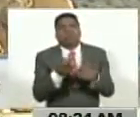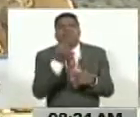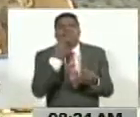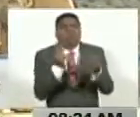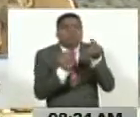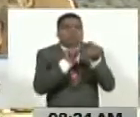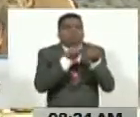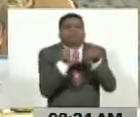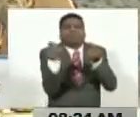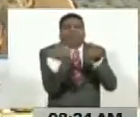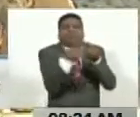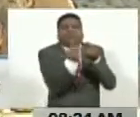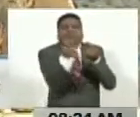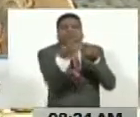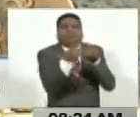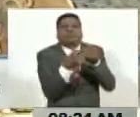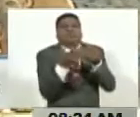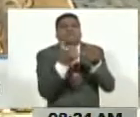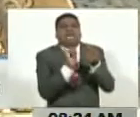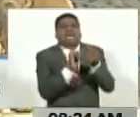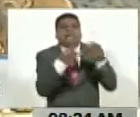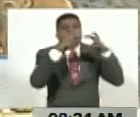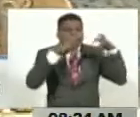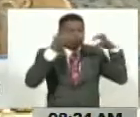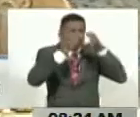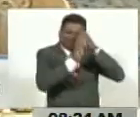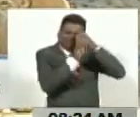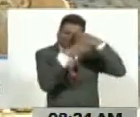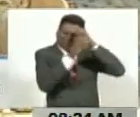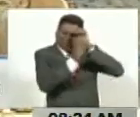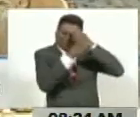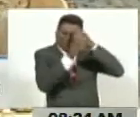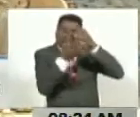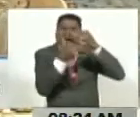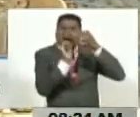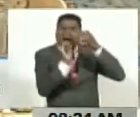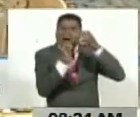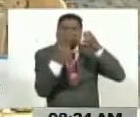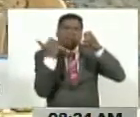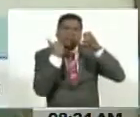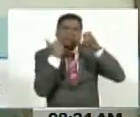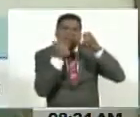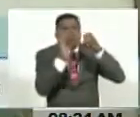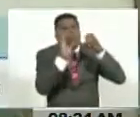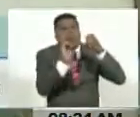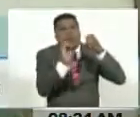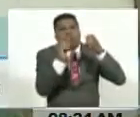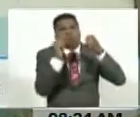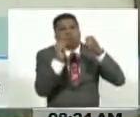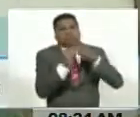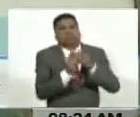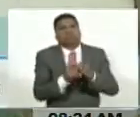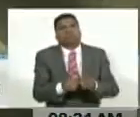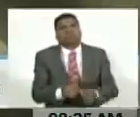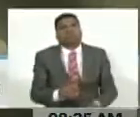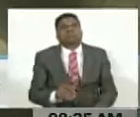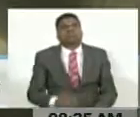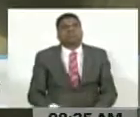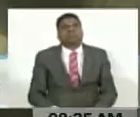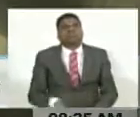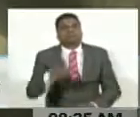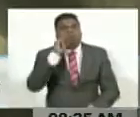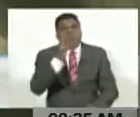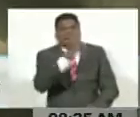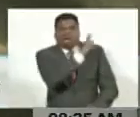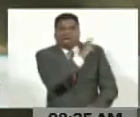encontrar, estudios seriados de hematología completa, a ver si encontramos alguna anemia severa. El coordinador del Parque Zoológico de